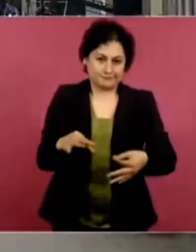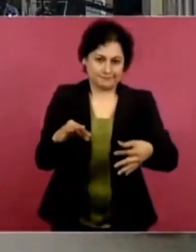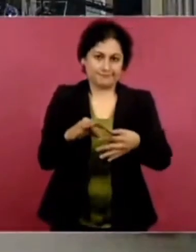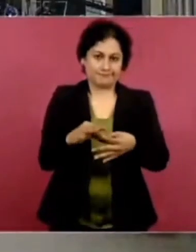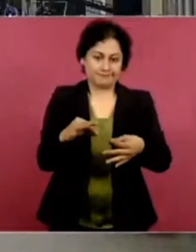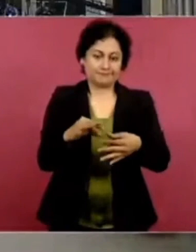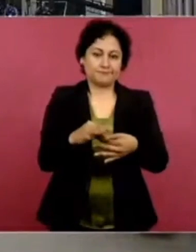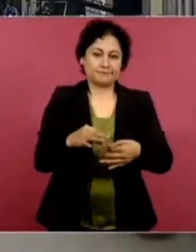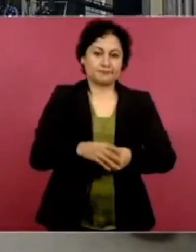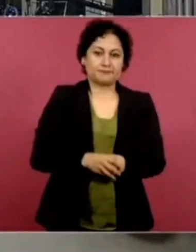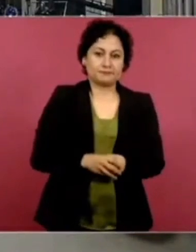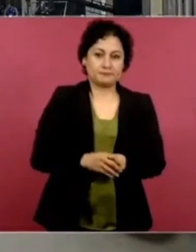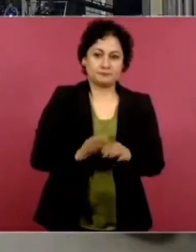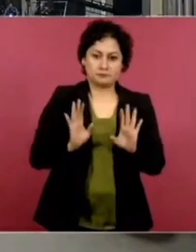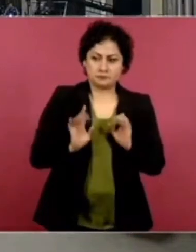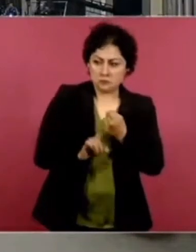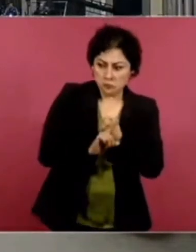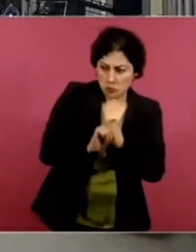No es problema, ¿verdad?